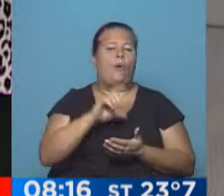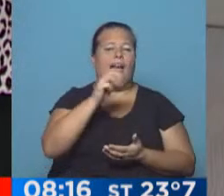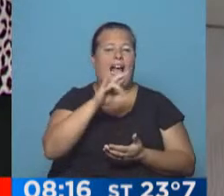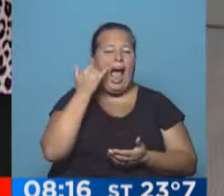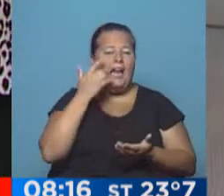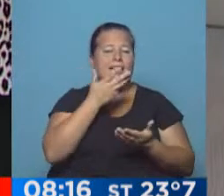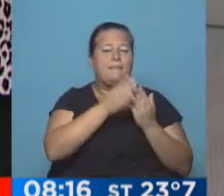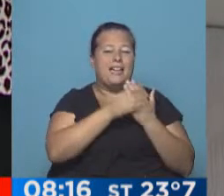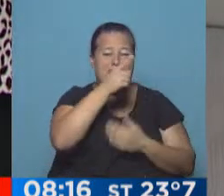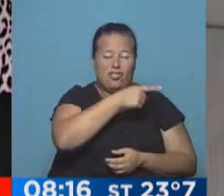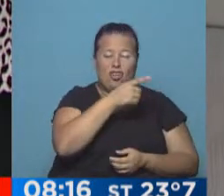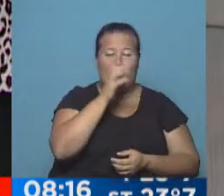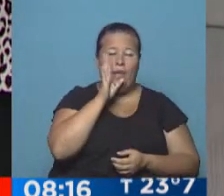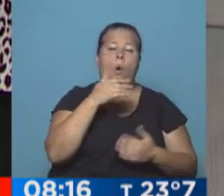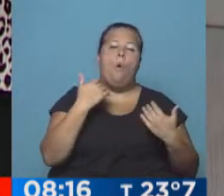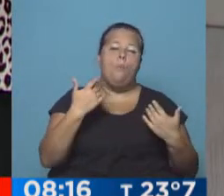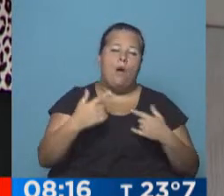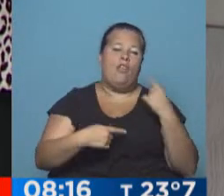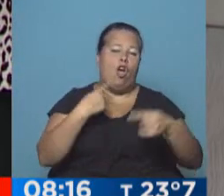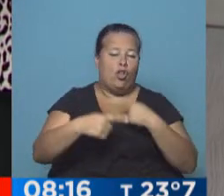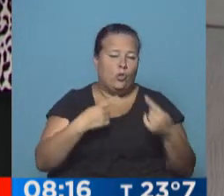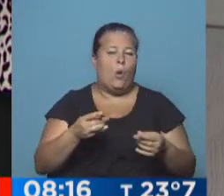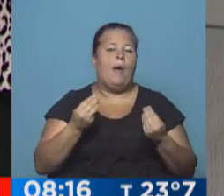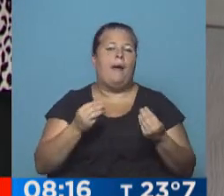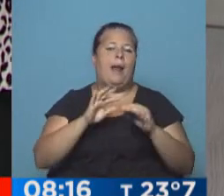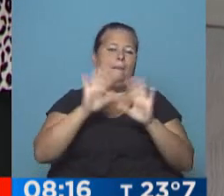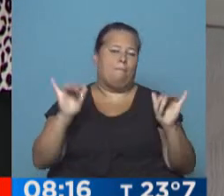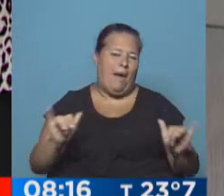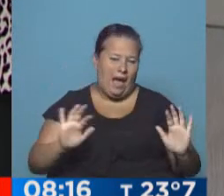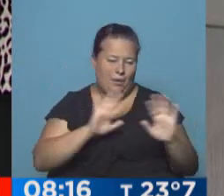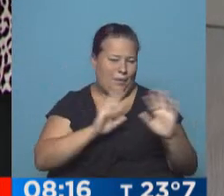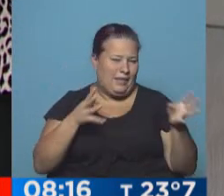respecto a la posibilidad de avanzar en un cese al fuego en Siria.